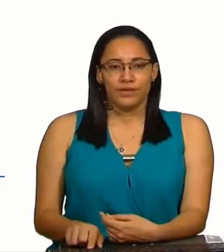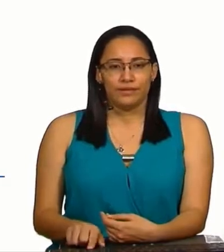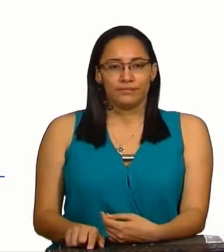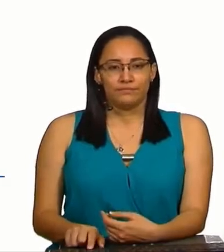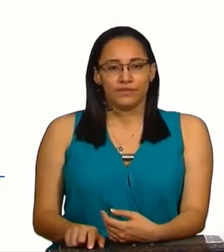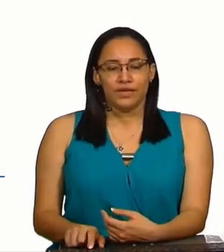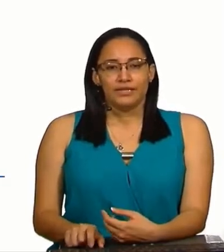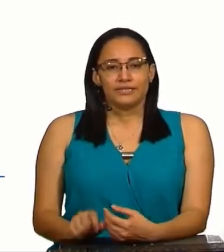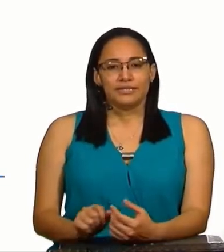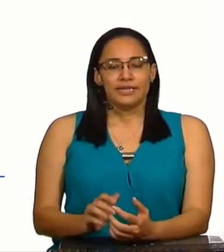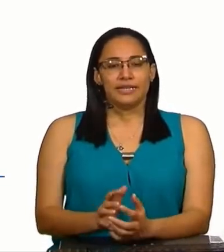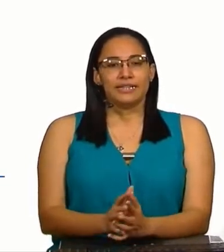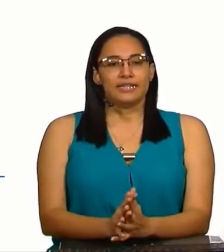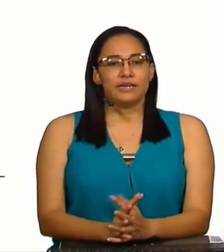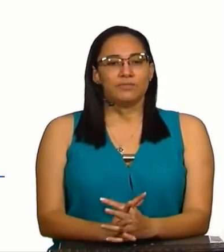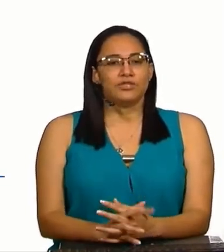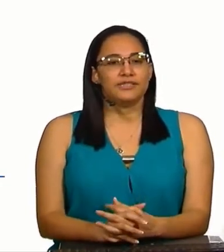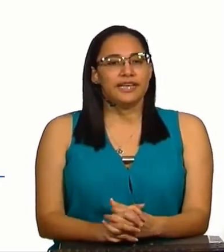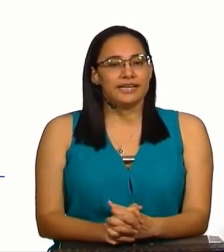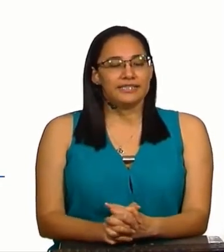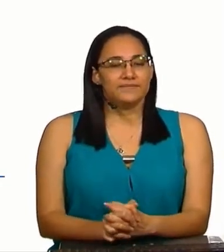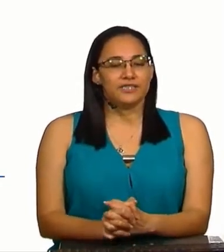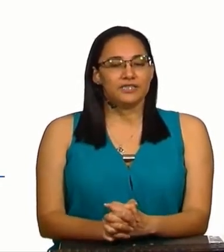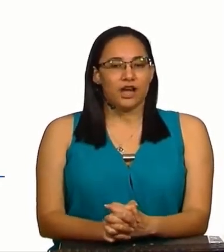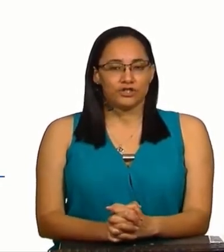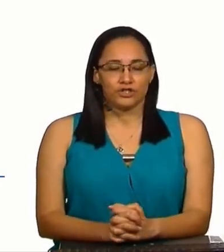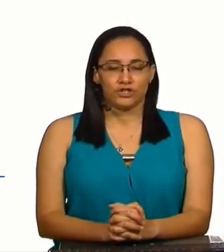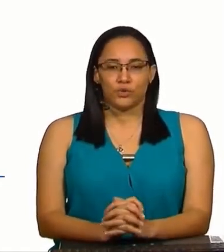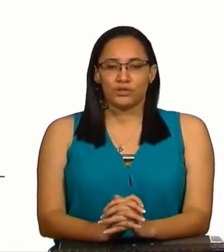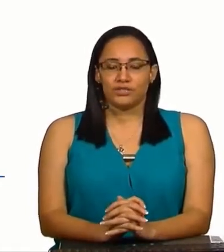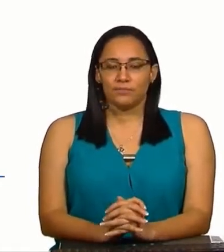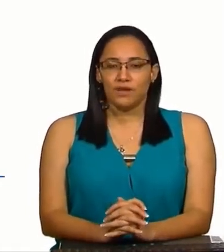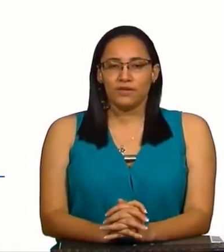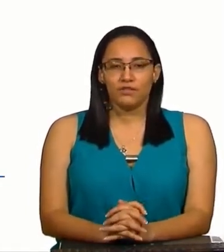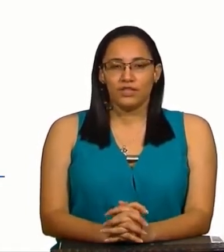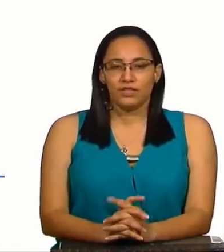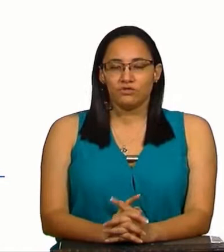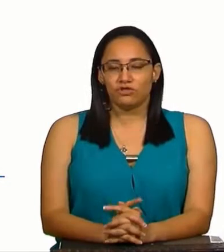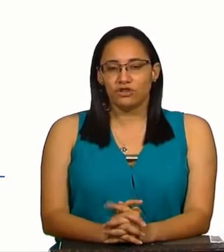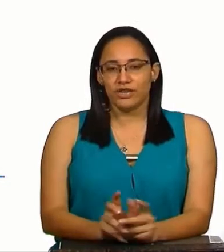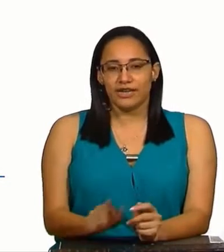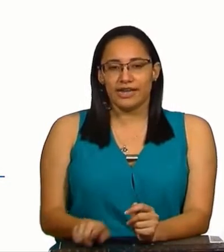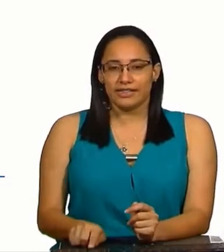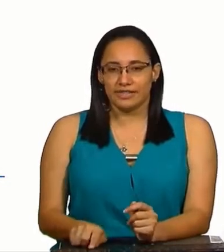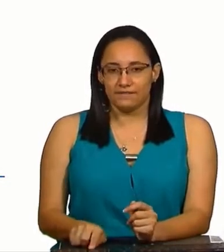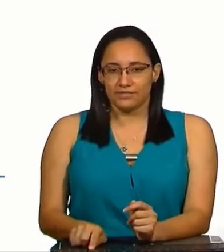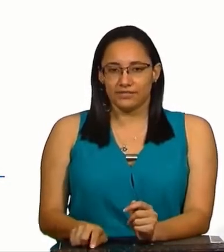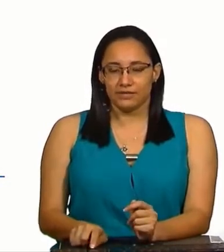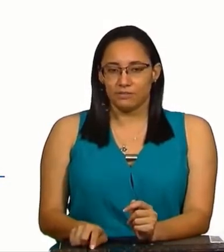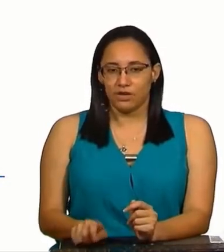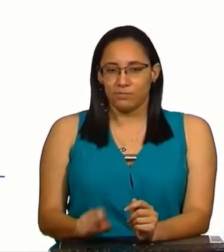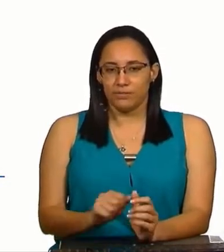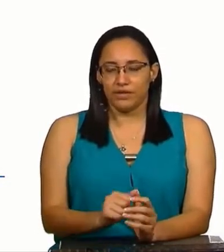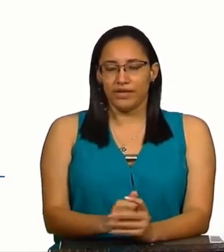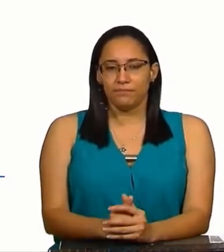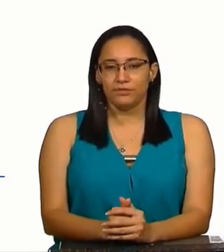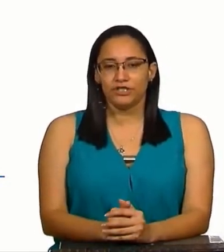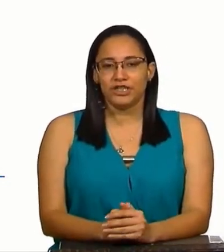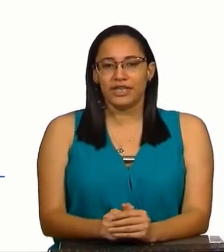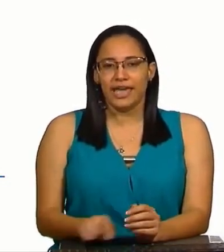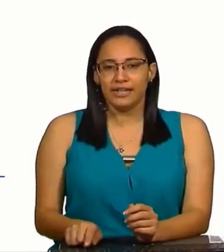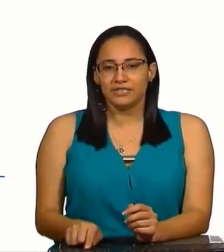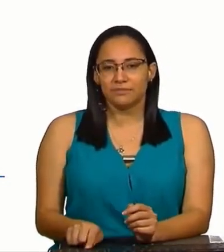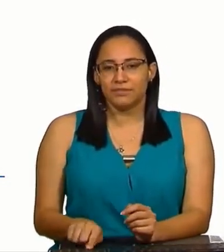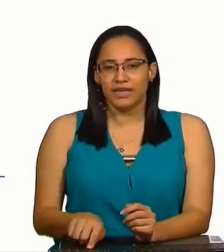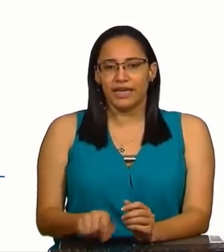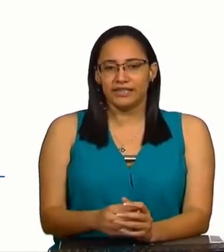Muy bien. Siguiente tenemos negative deduction. Cuando estamos hablando de deducciones negativas, tenemos el primer ejemplo.